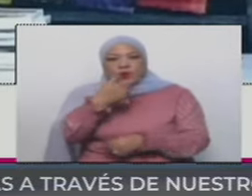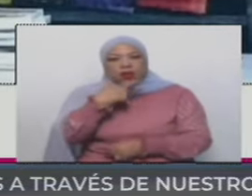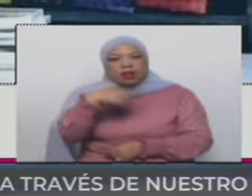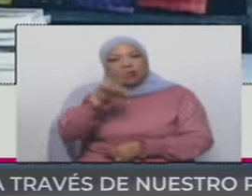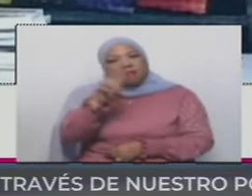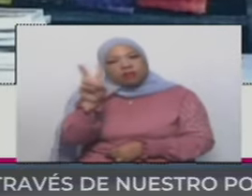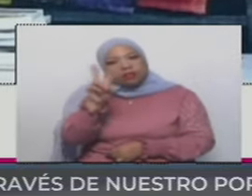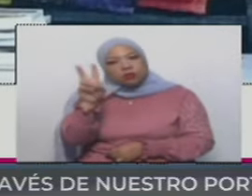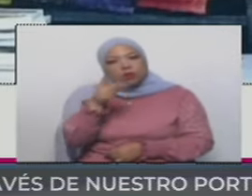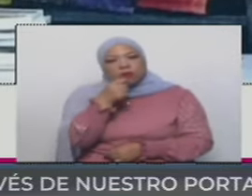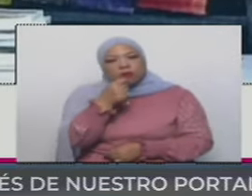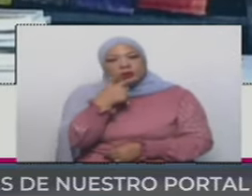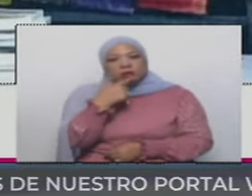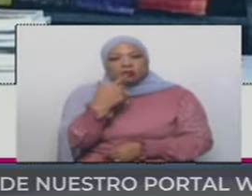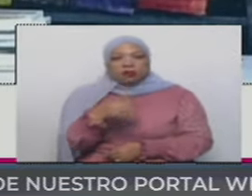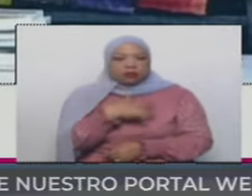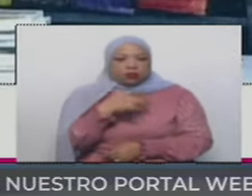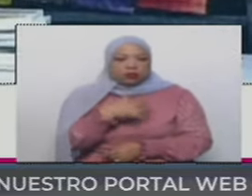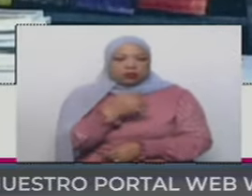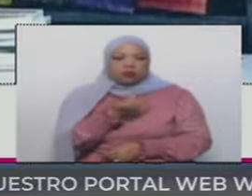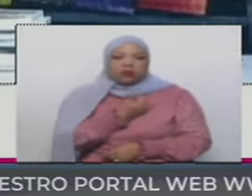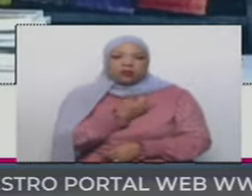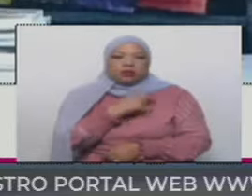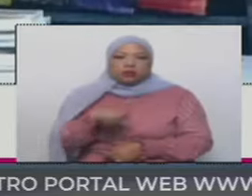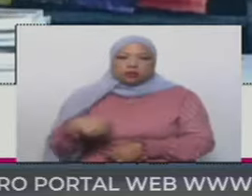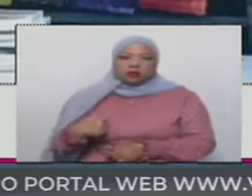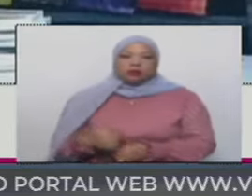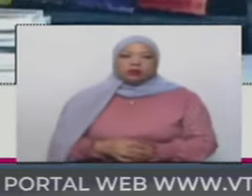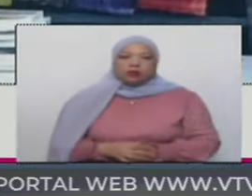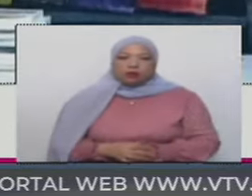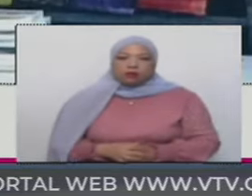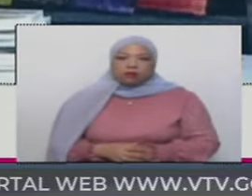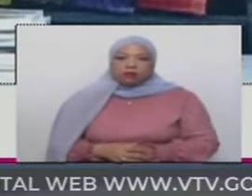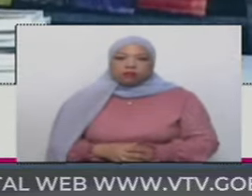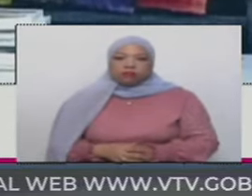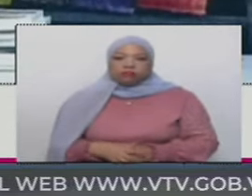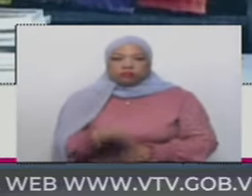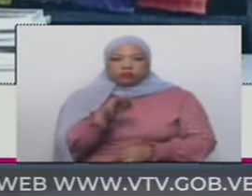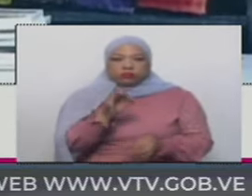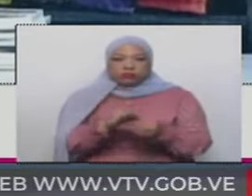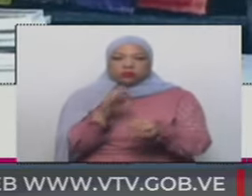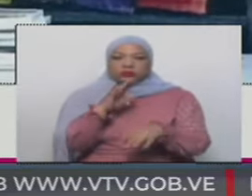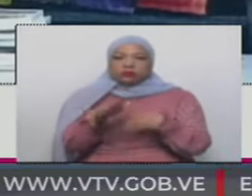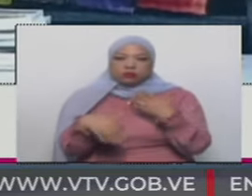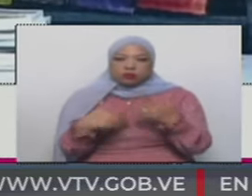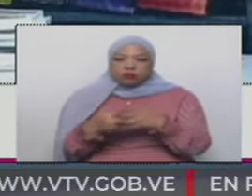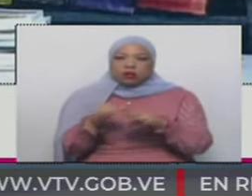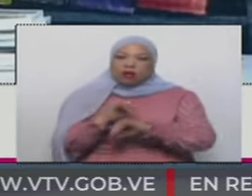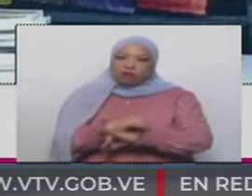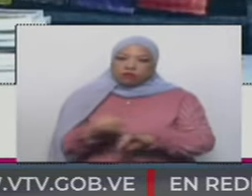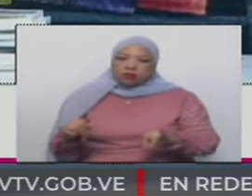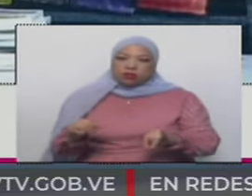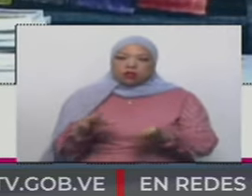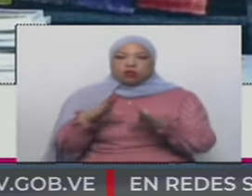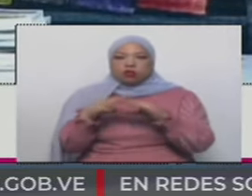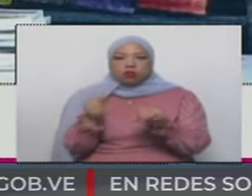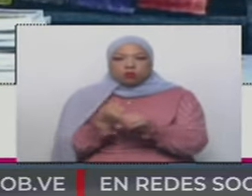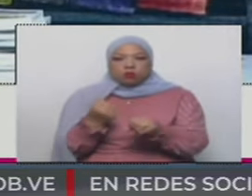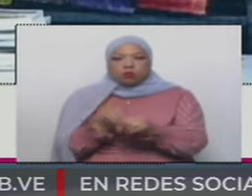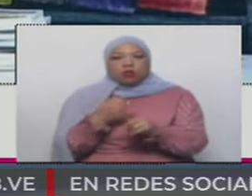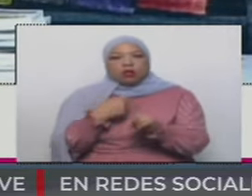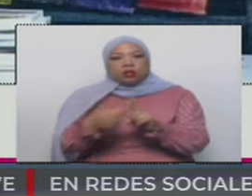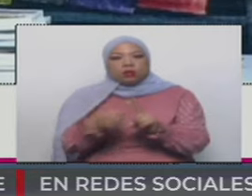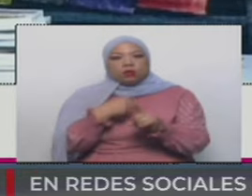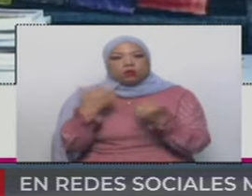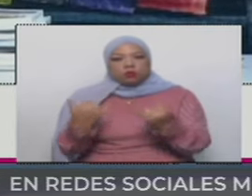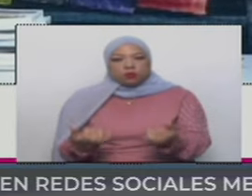Venezuela, el ser, la identidad nuestra. Ahí está la fuerza. Al final, todas las batallas se